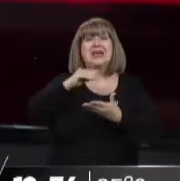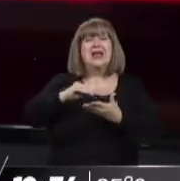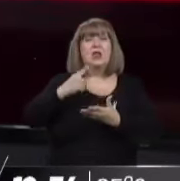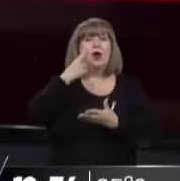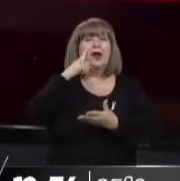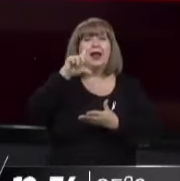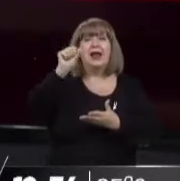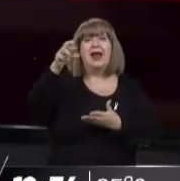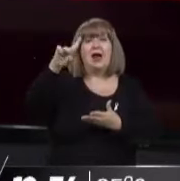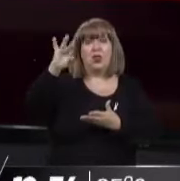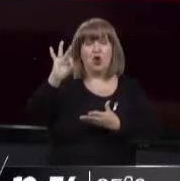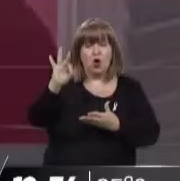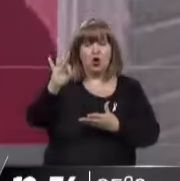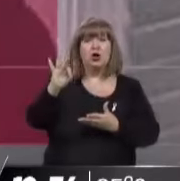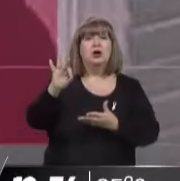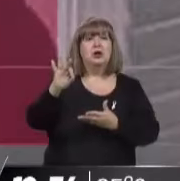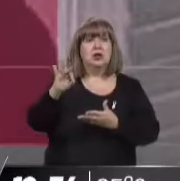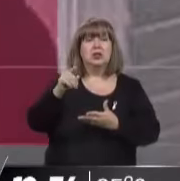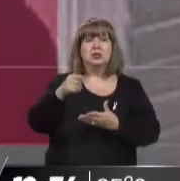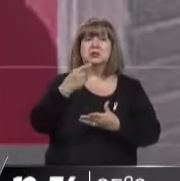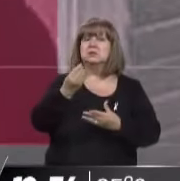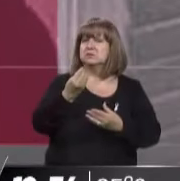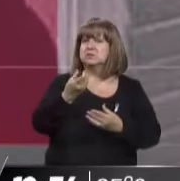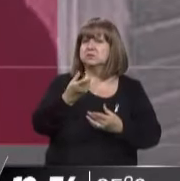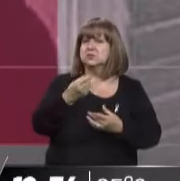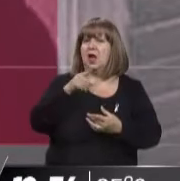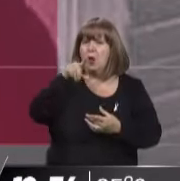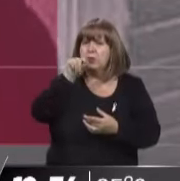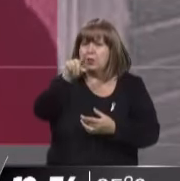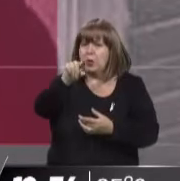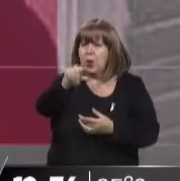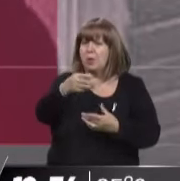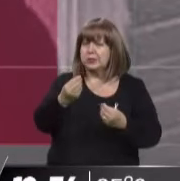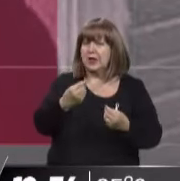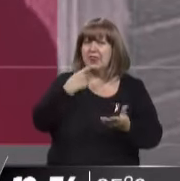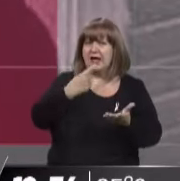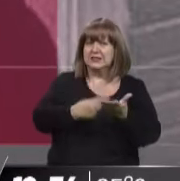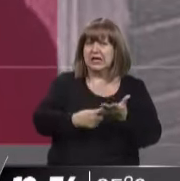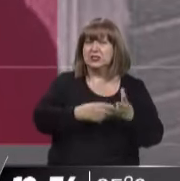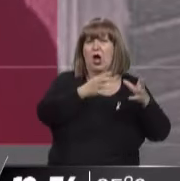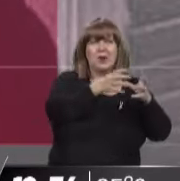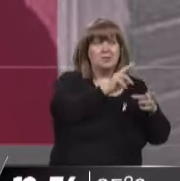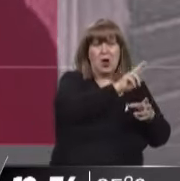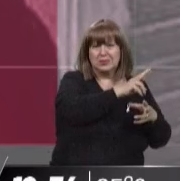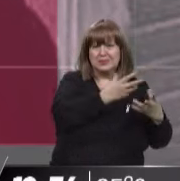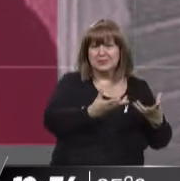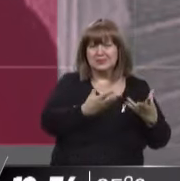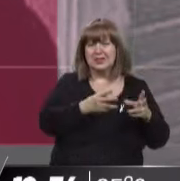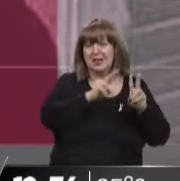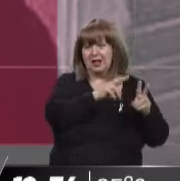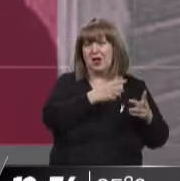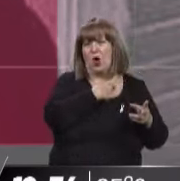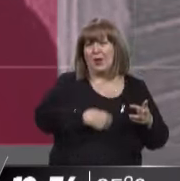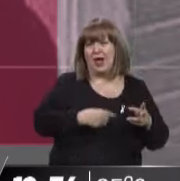Lucas Ilardo, que también le dedicó un momento de su tiempo a criticar la decisión no sé si de la vocera en sí misma, pero sí de la comunicación